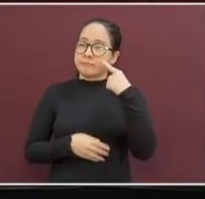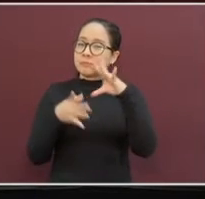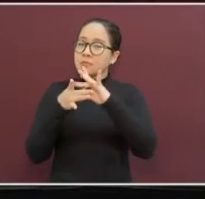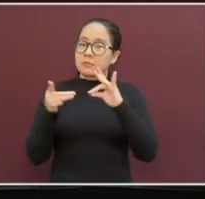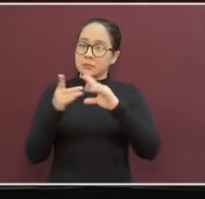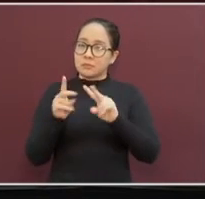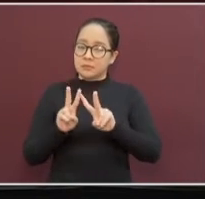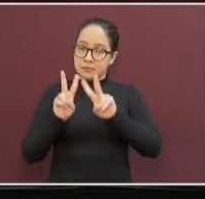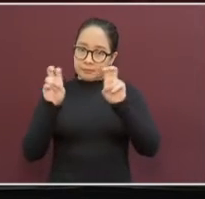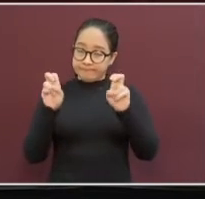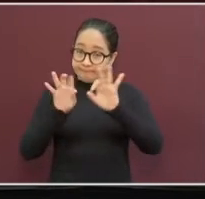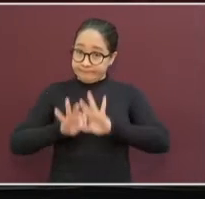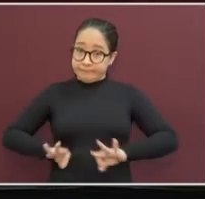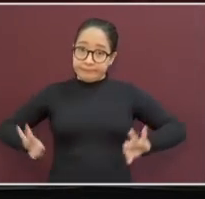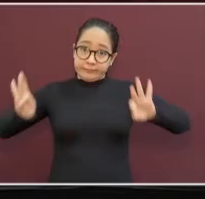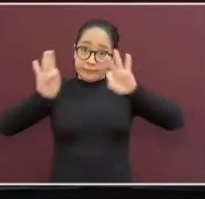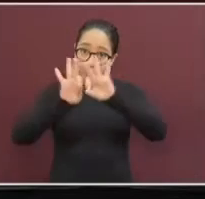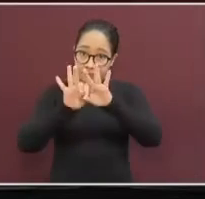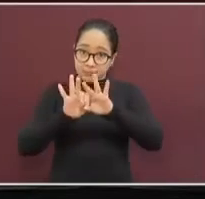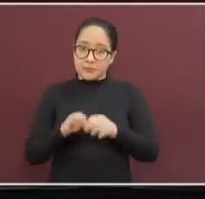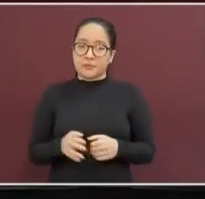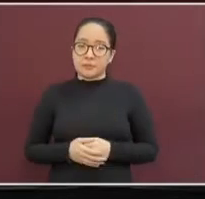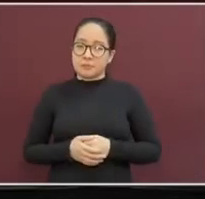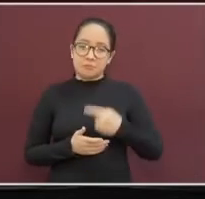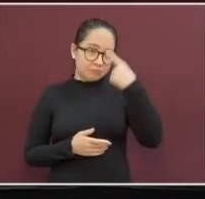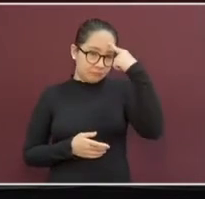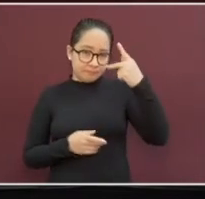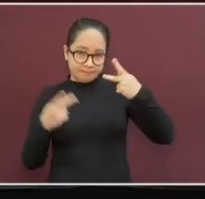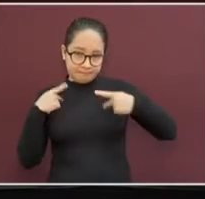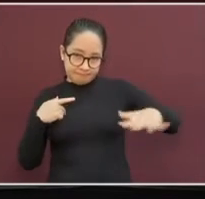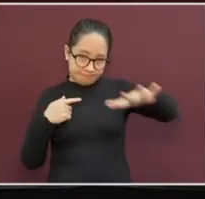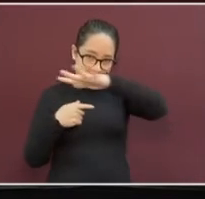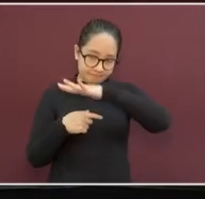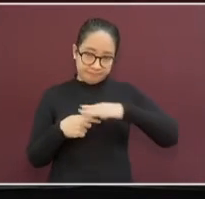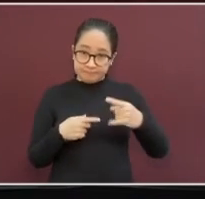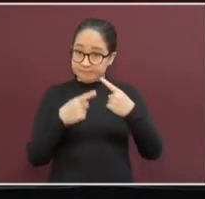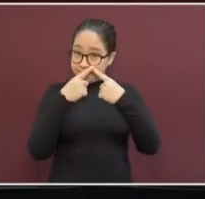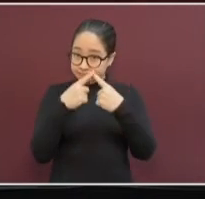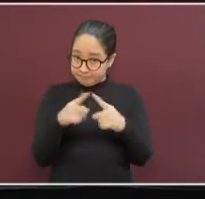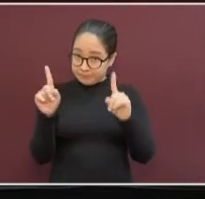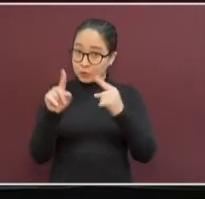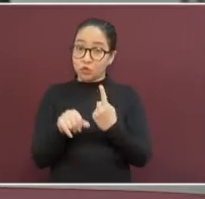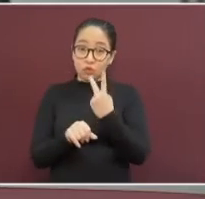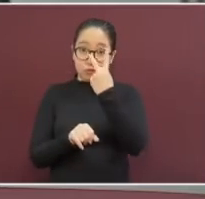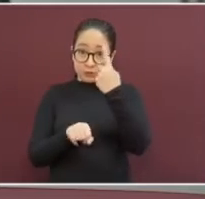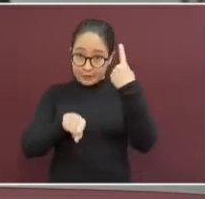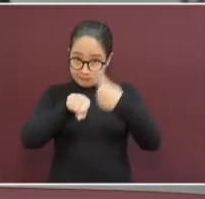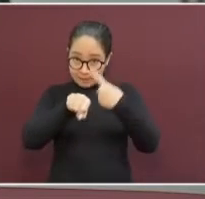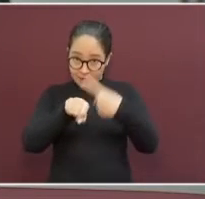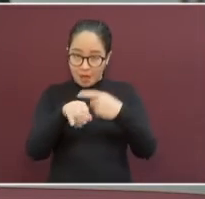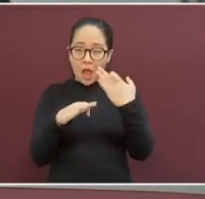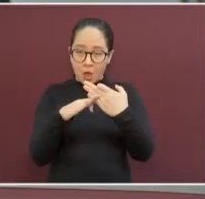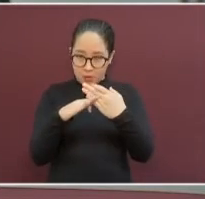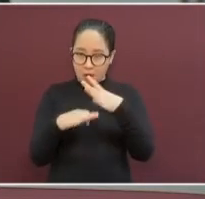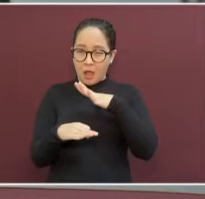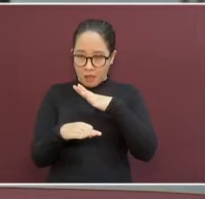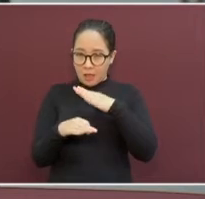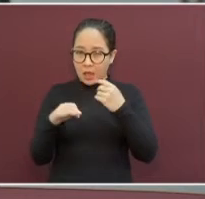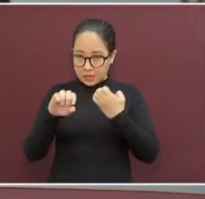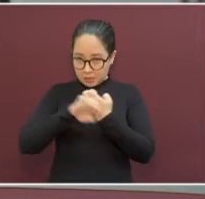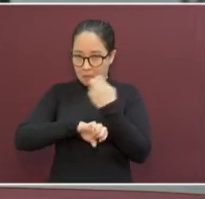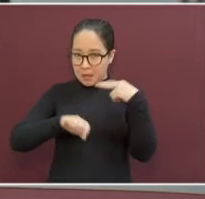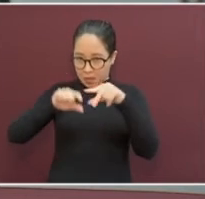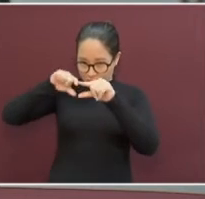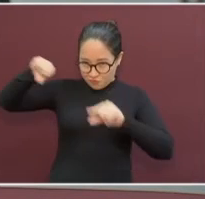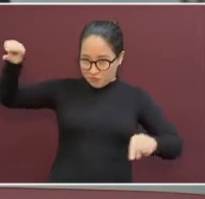relevante para la población y es las diferencias entre dos enfermedades que actualmente están latentes en nuestro estado que